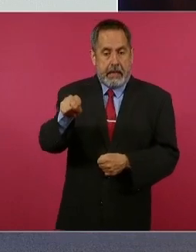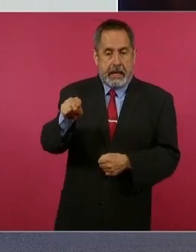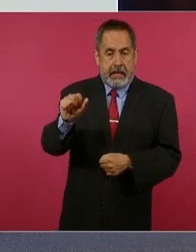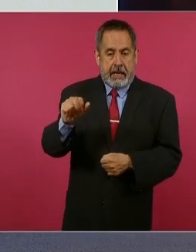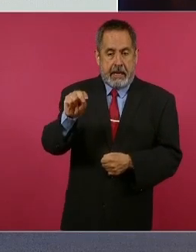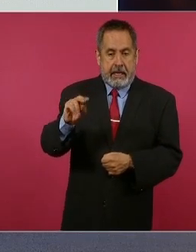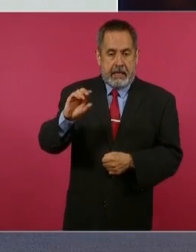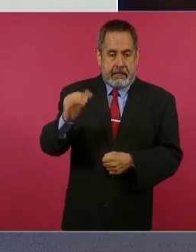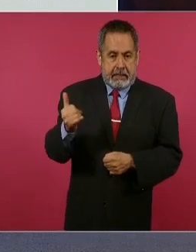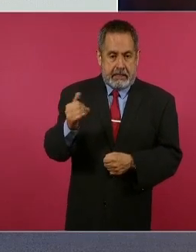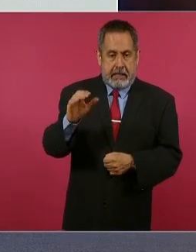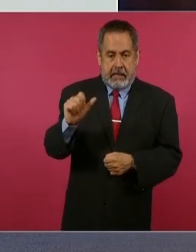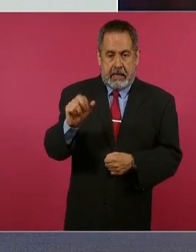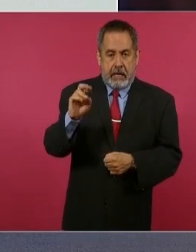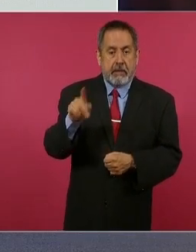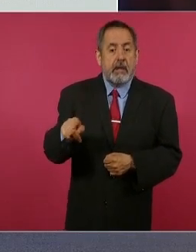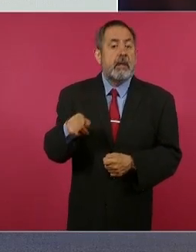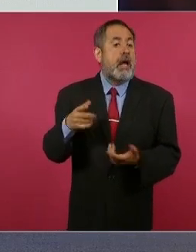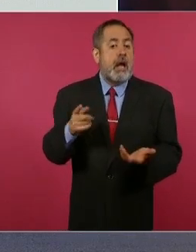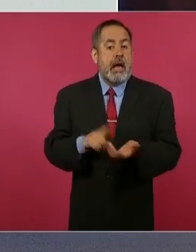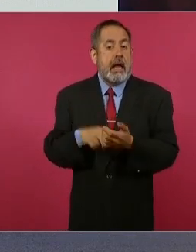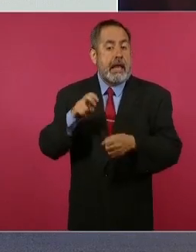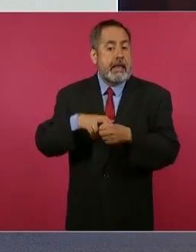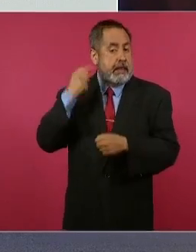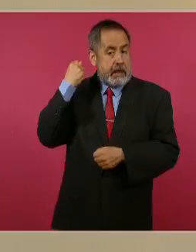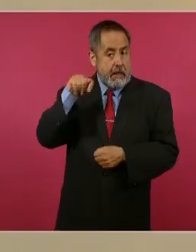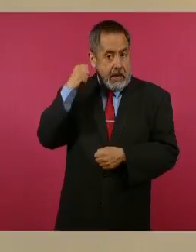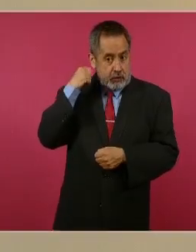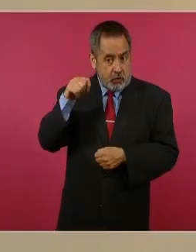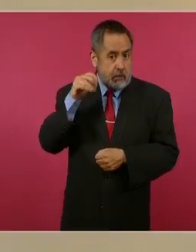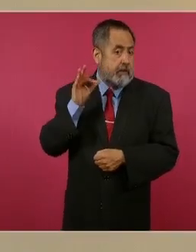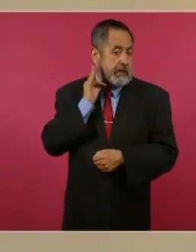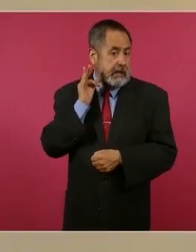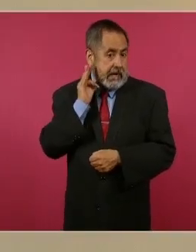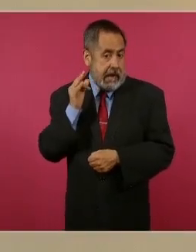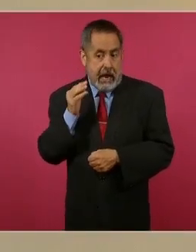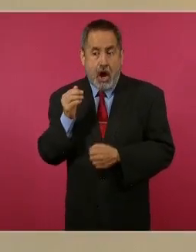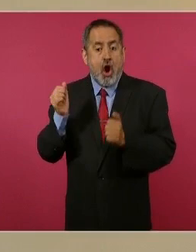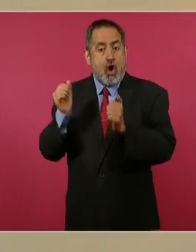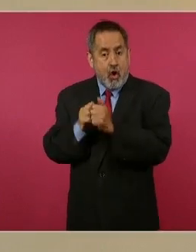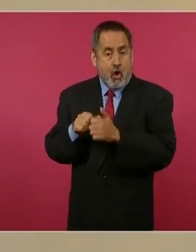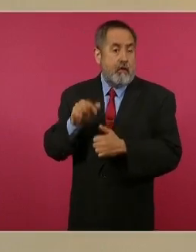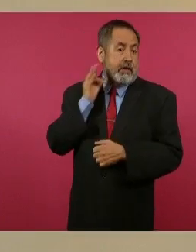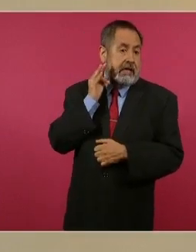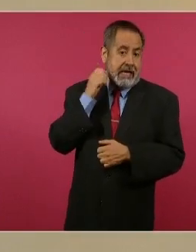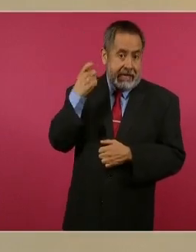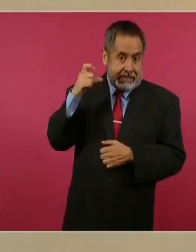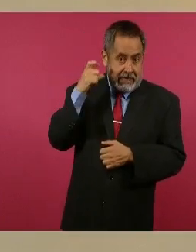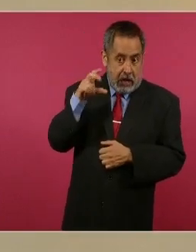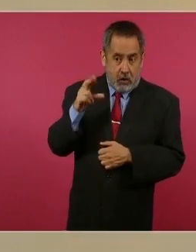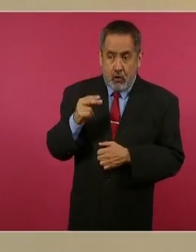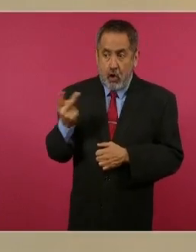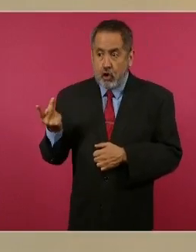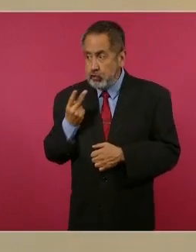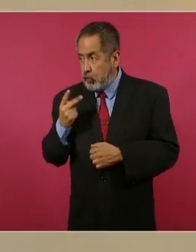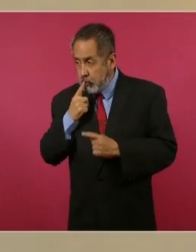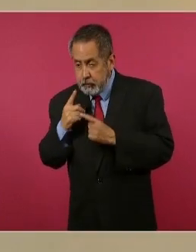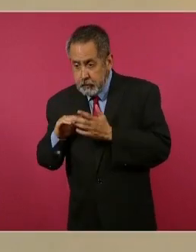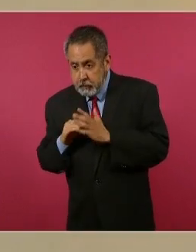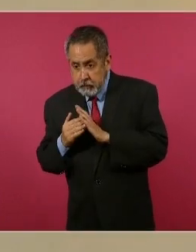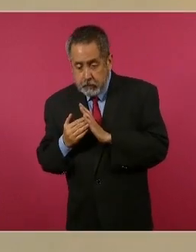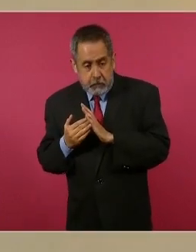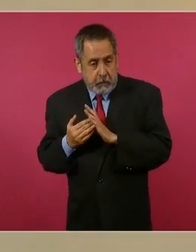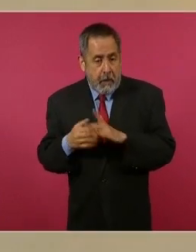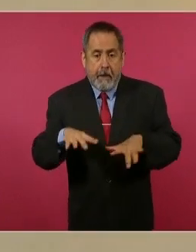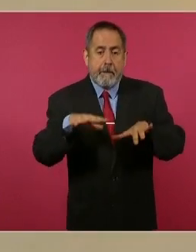ella fue detenida por la Fiscalía de Tabasco con el apoyo de la Fiscalía de Quintana Roo, tras cumplimentar una orden de